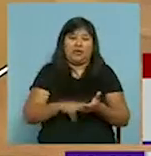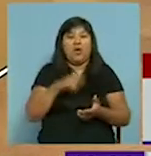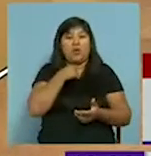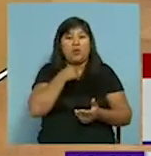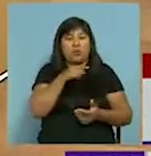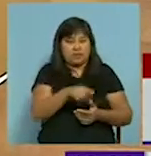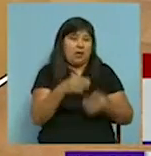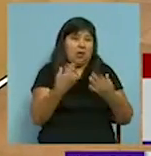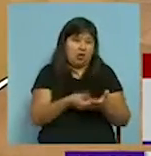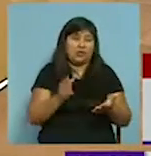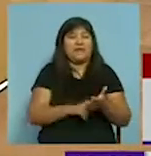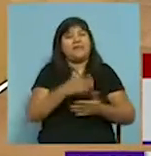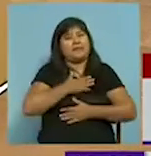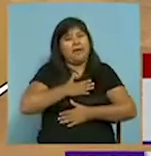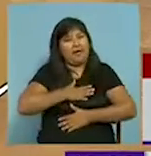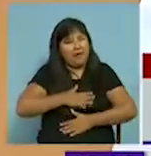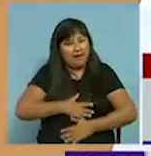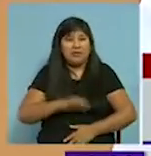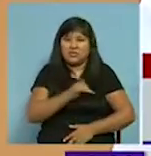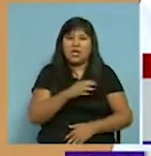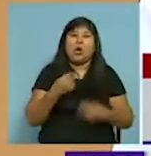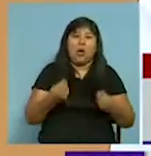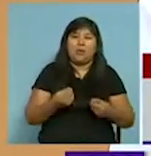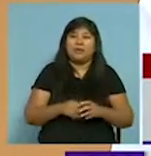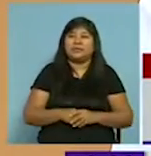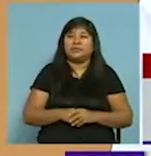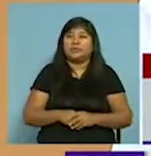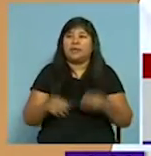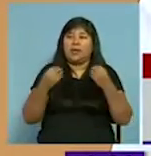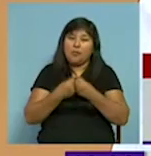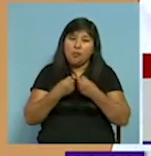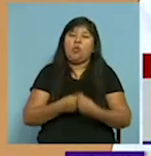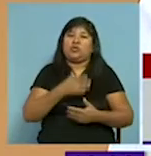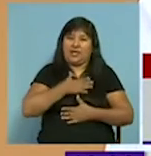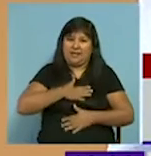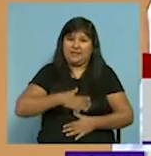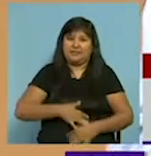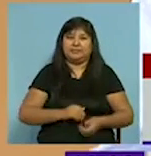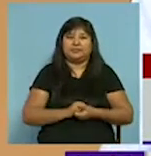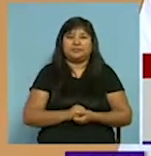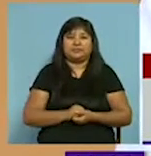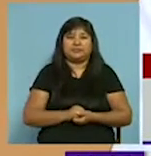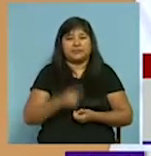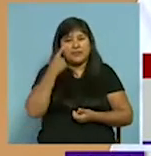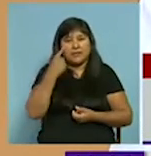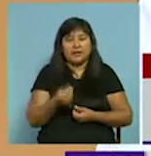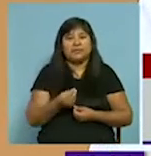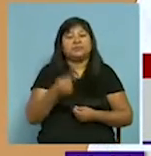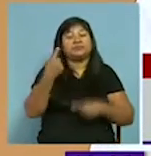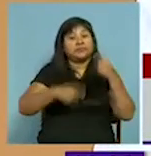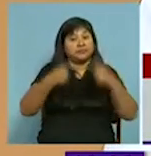de muy muy trabajo muy muy muy tranquilo primero porque desde los diferentes sectores